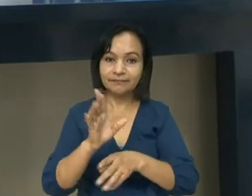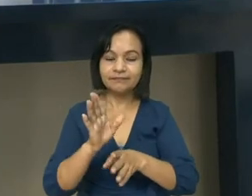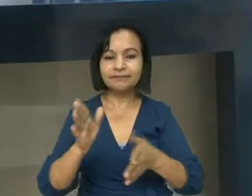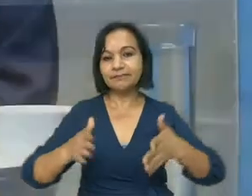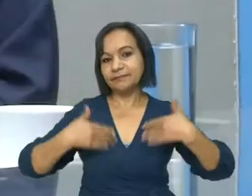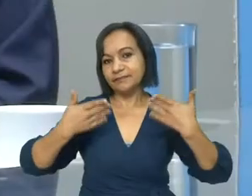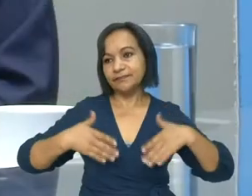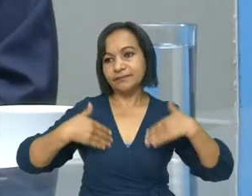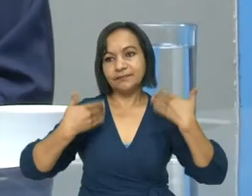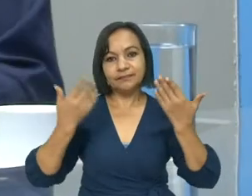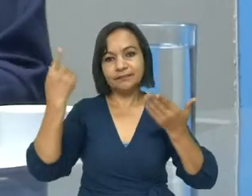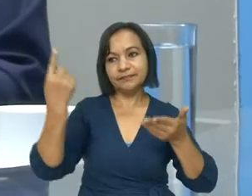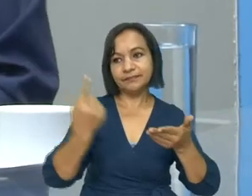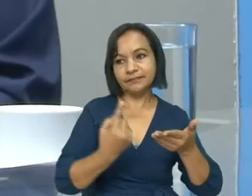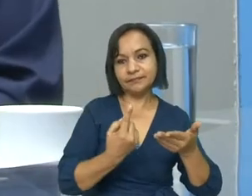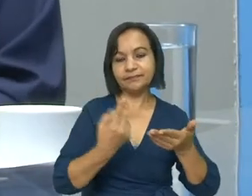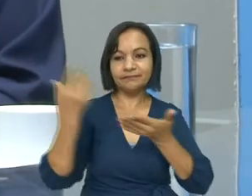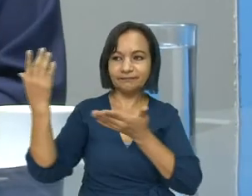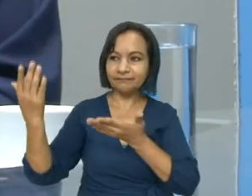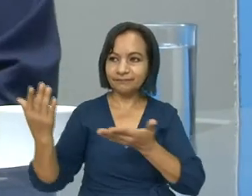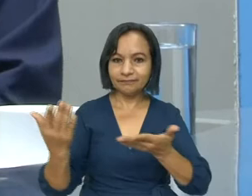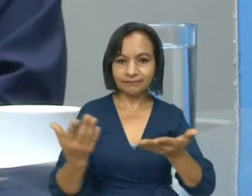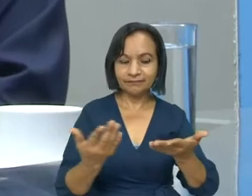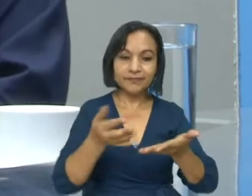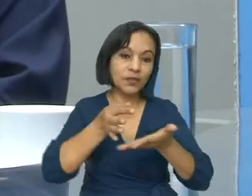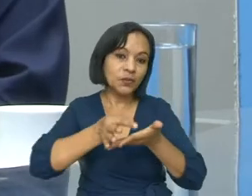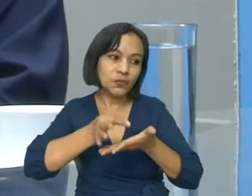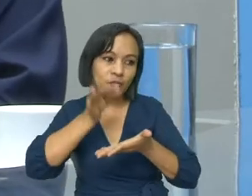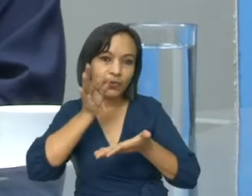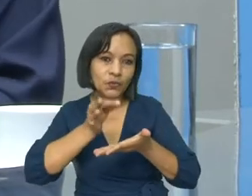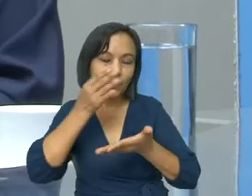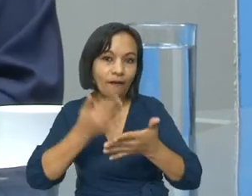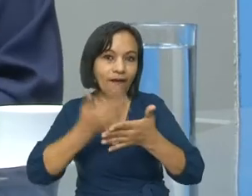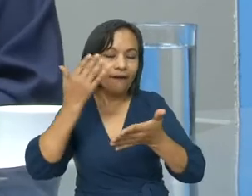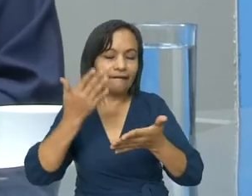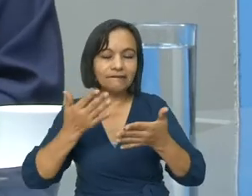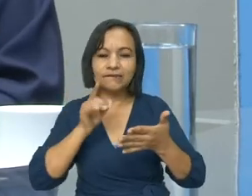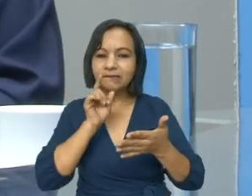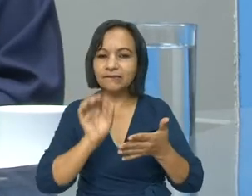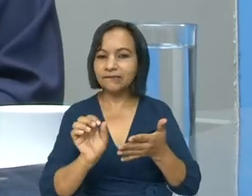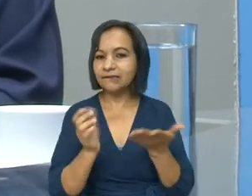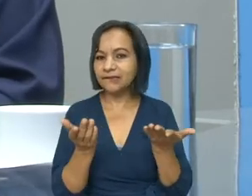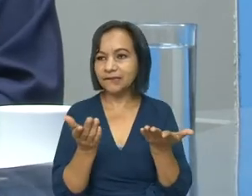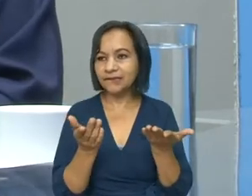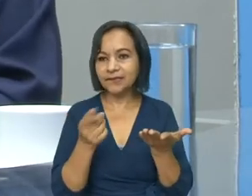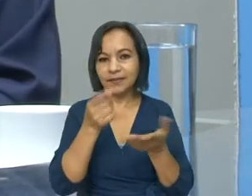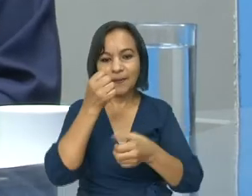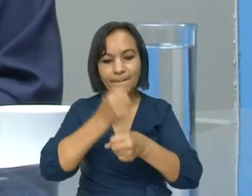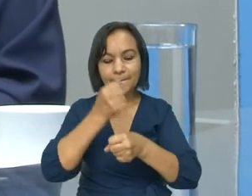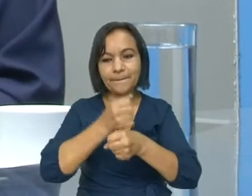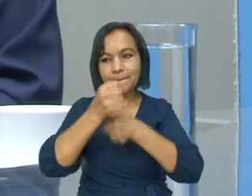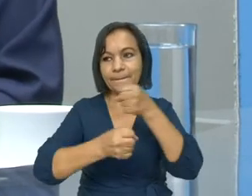agradable cuando venís y te reciben con un cafecito primeramente caliente y los compañeros de que hemos trabajado hace